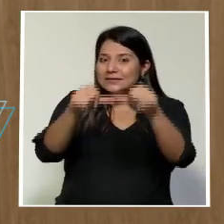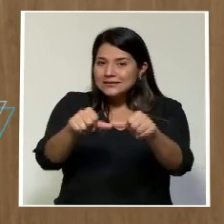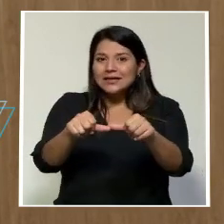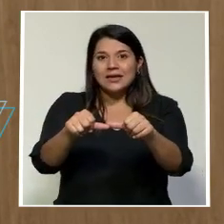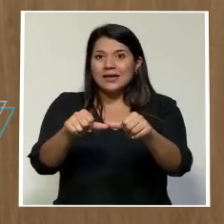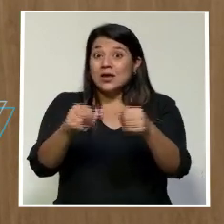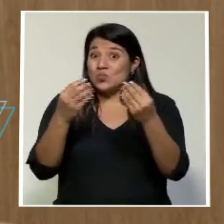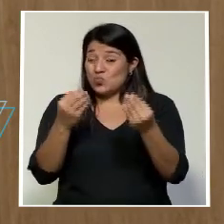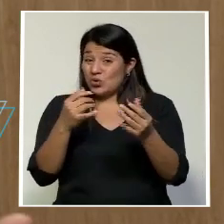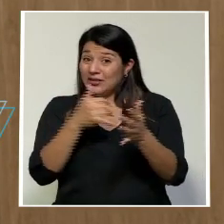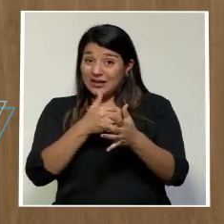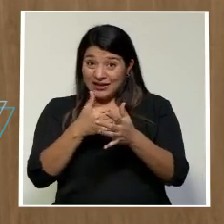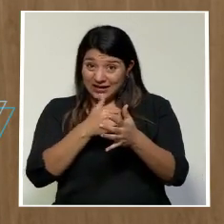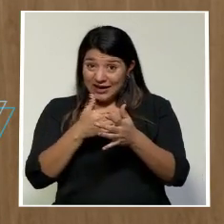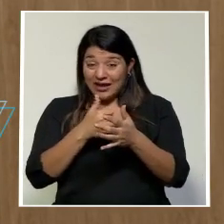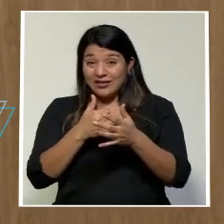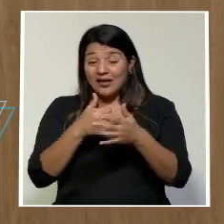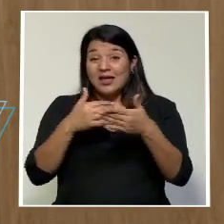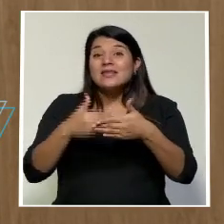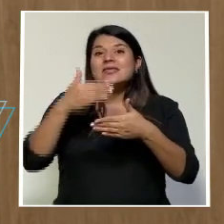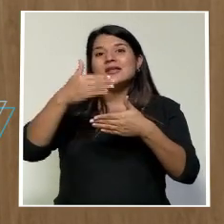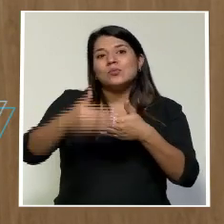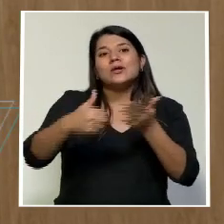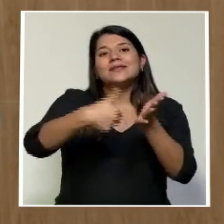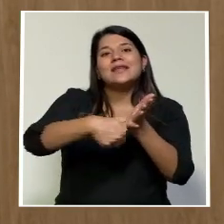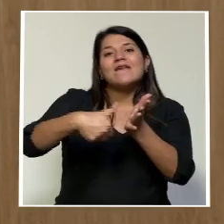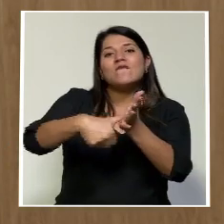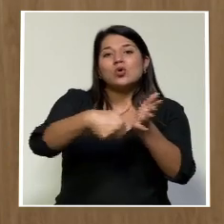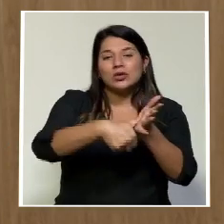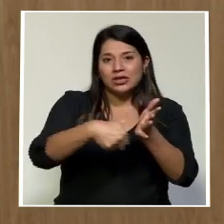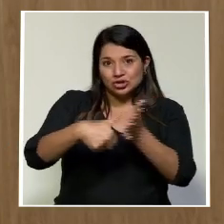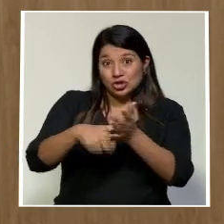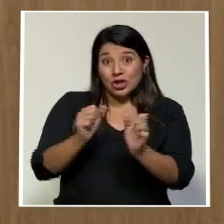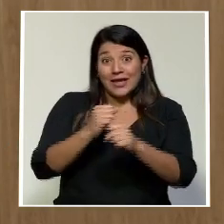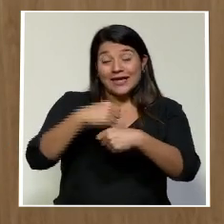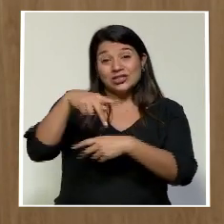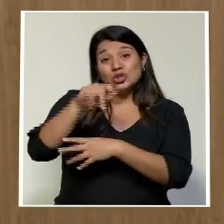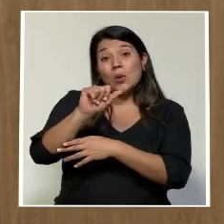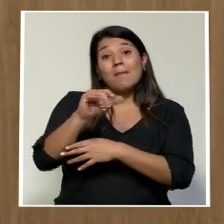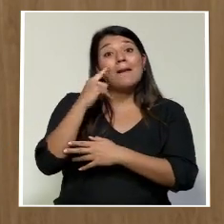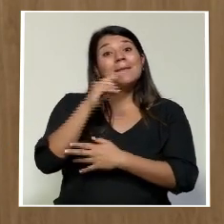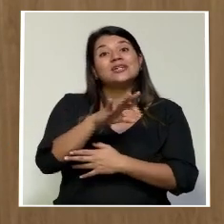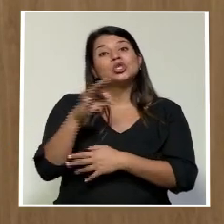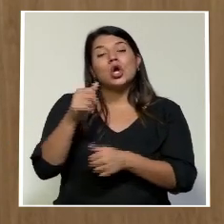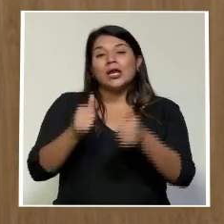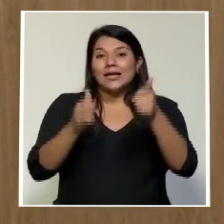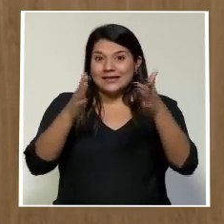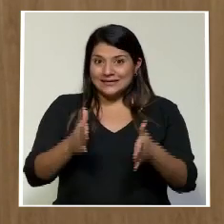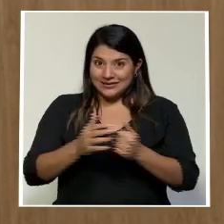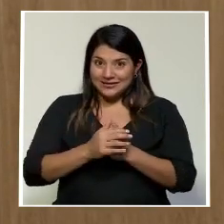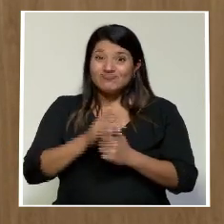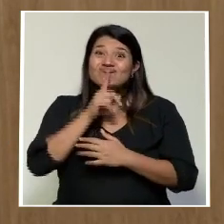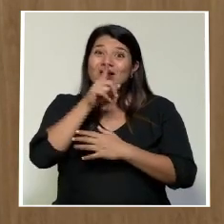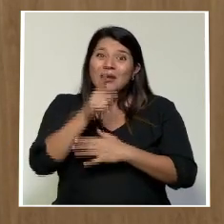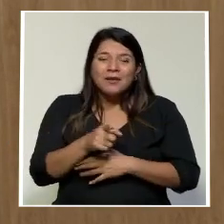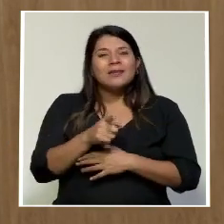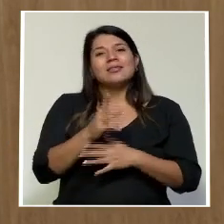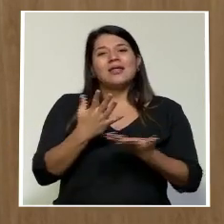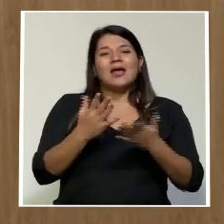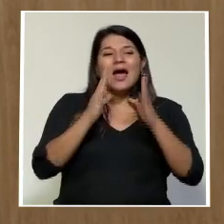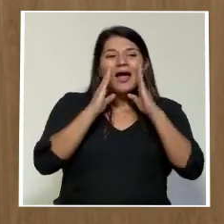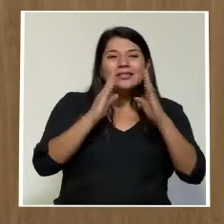delicada luego de lo que fue la convención interna de esta agrupación política. Realmente, el tema de las agendas, el